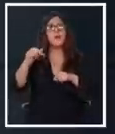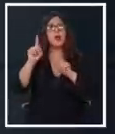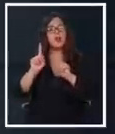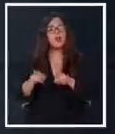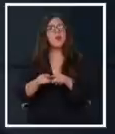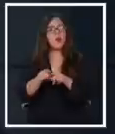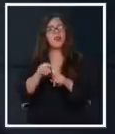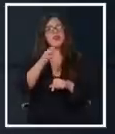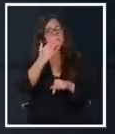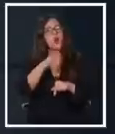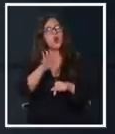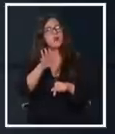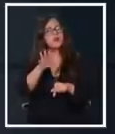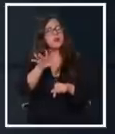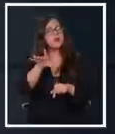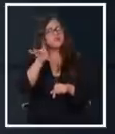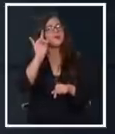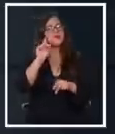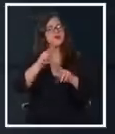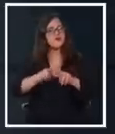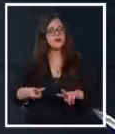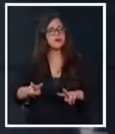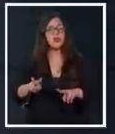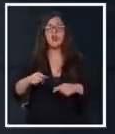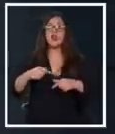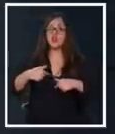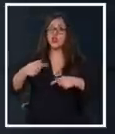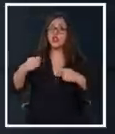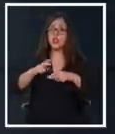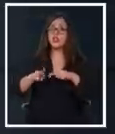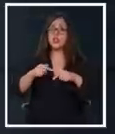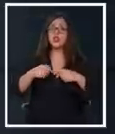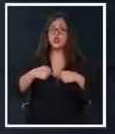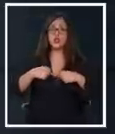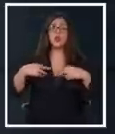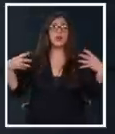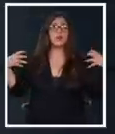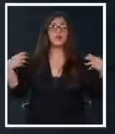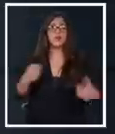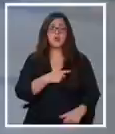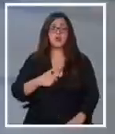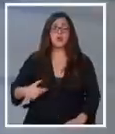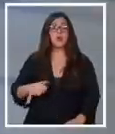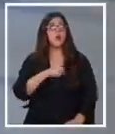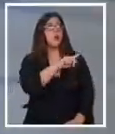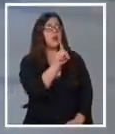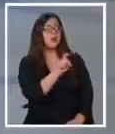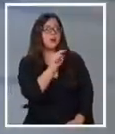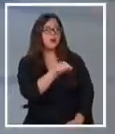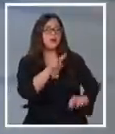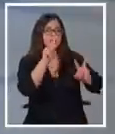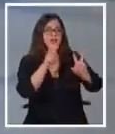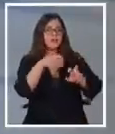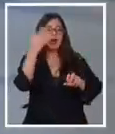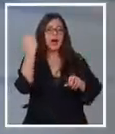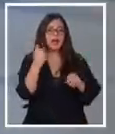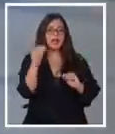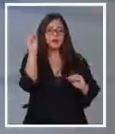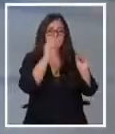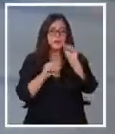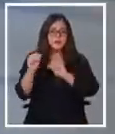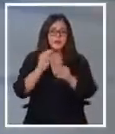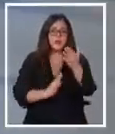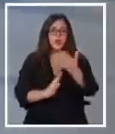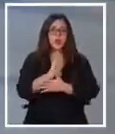templanza y yo por lo menos trato de ver las cosas con más perspectiva qué es lo que me corresponde como conductor también del gobierno presidente con esa perspectiva hubo un diseño inicial